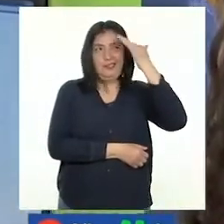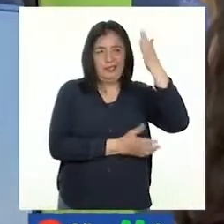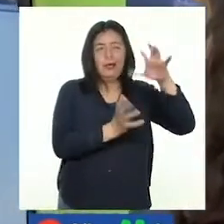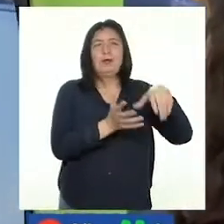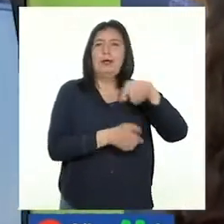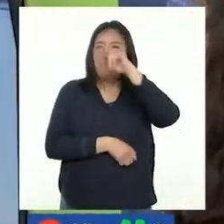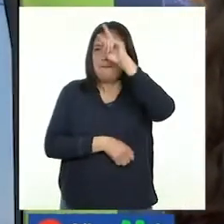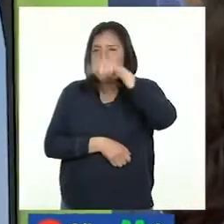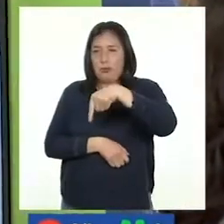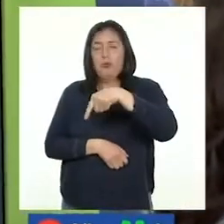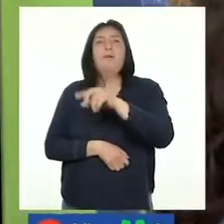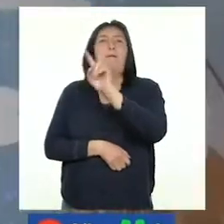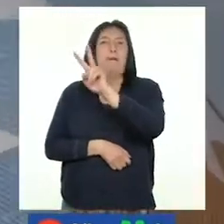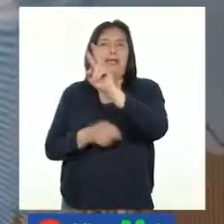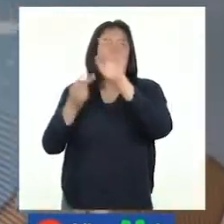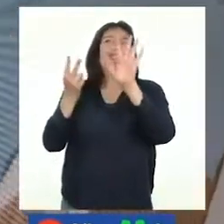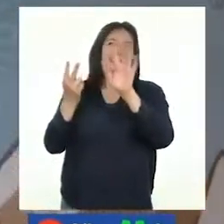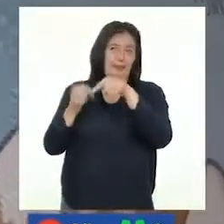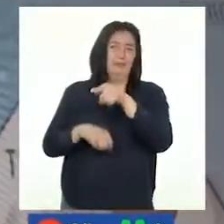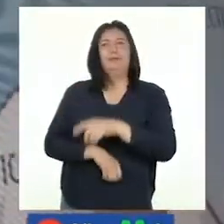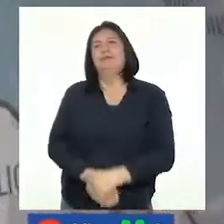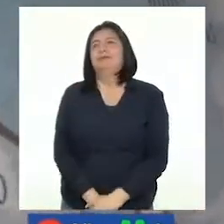El Perú tiene 27 de ellos.